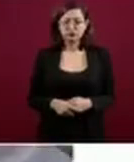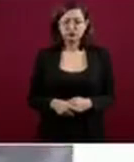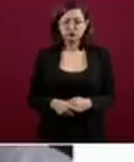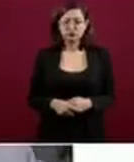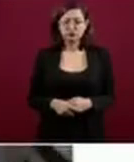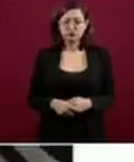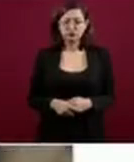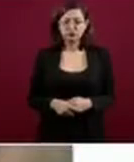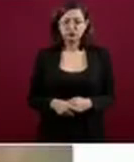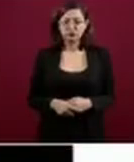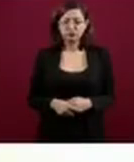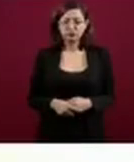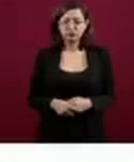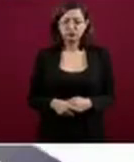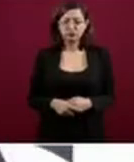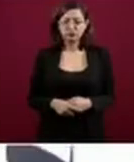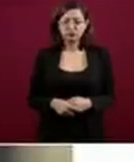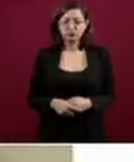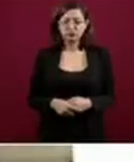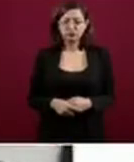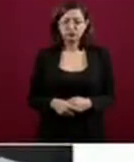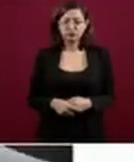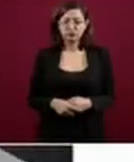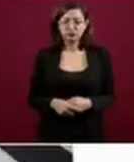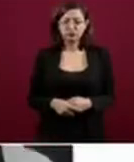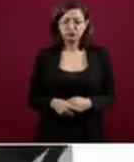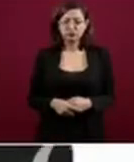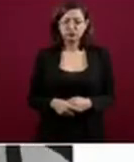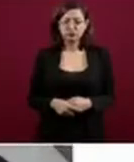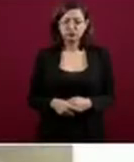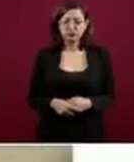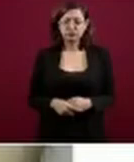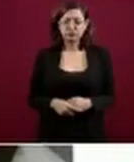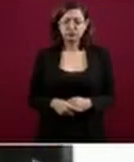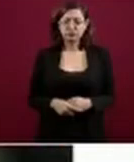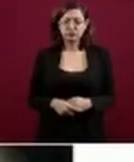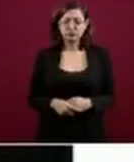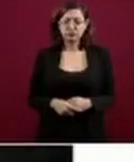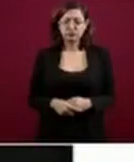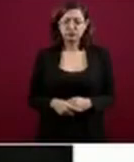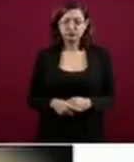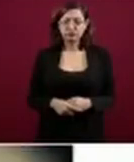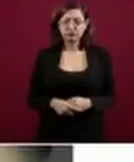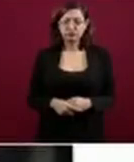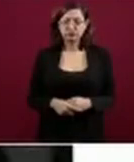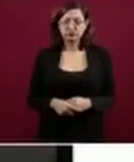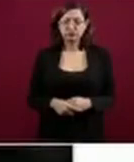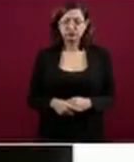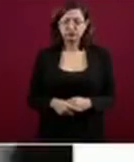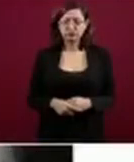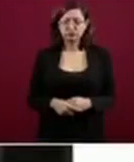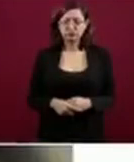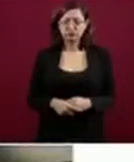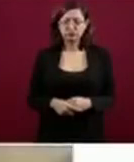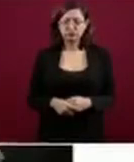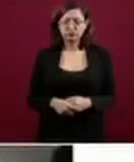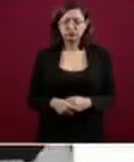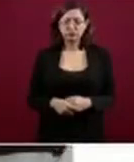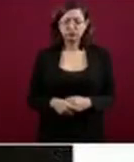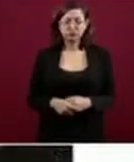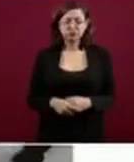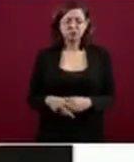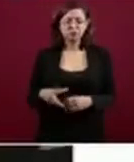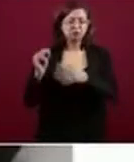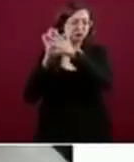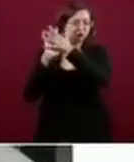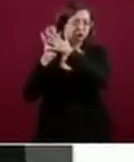Este es el video que muestra la detención de Ovidio Guzmán por elementos de seguridad. Para Yo Influyo,